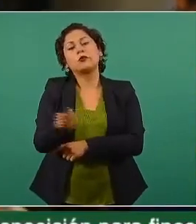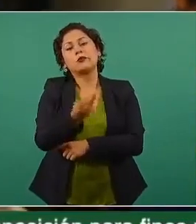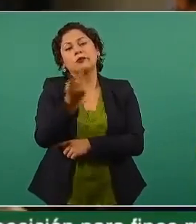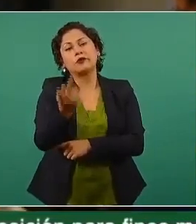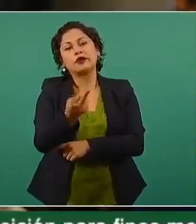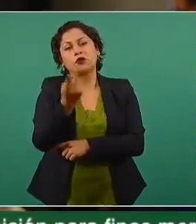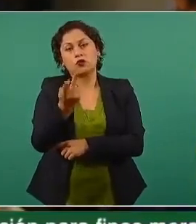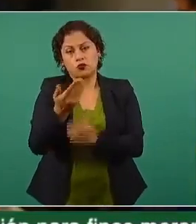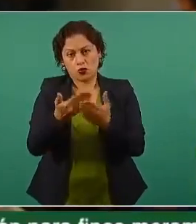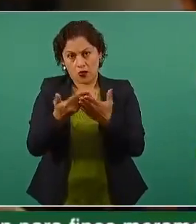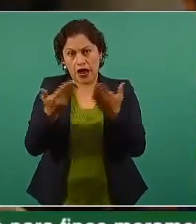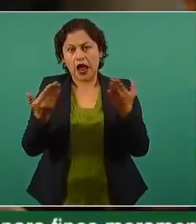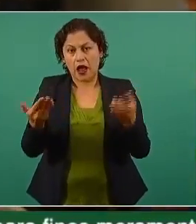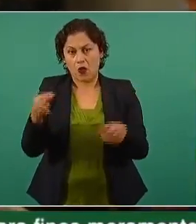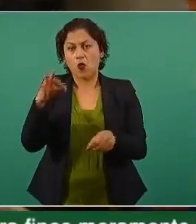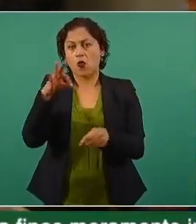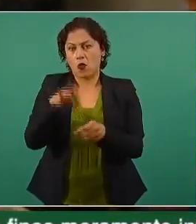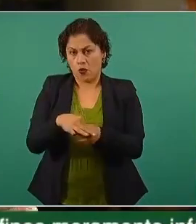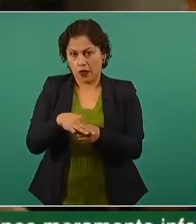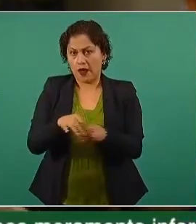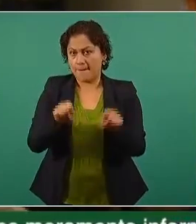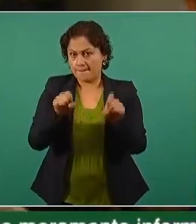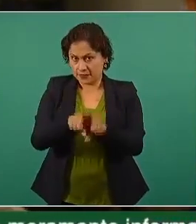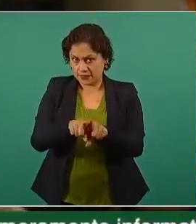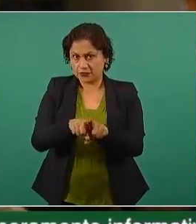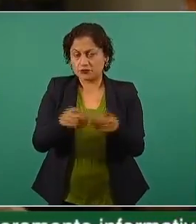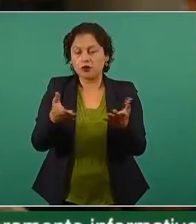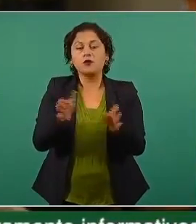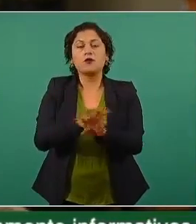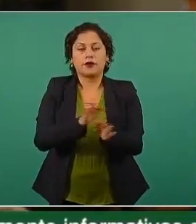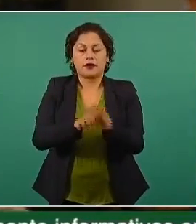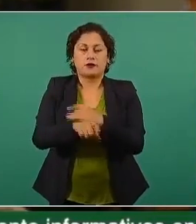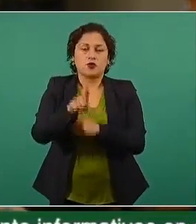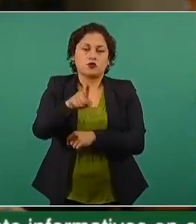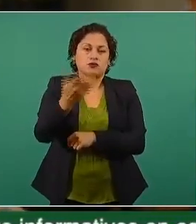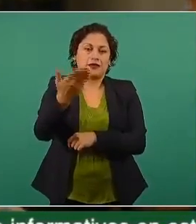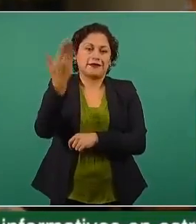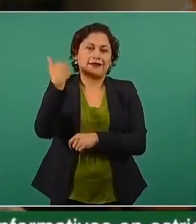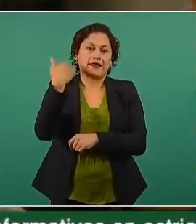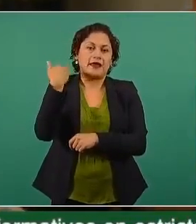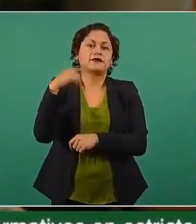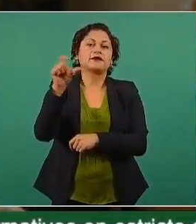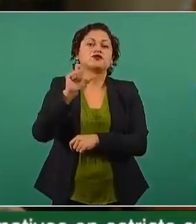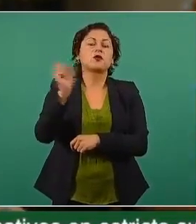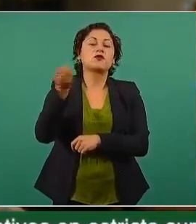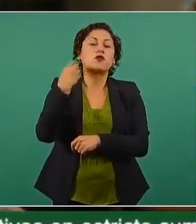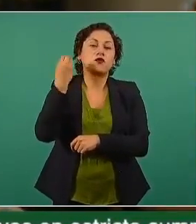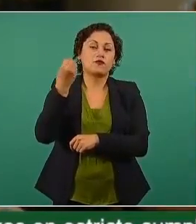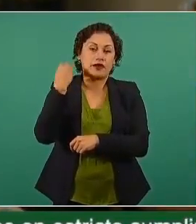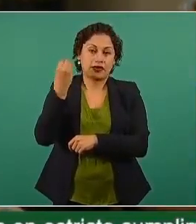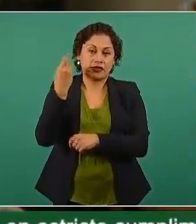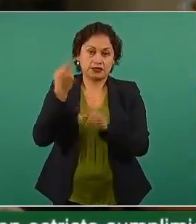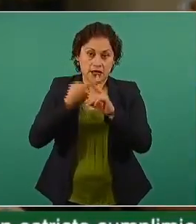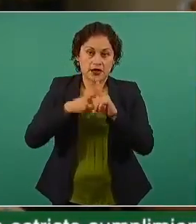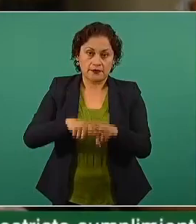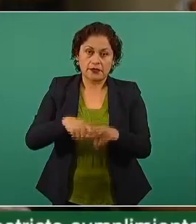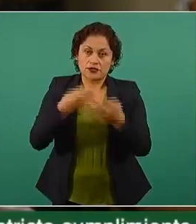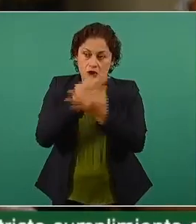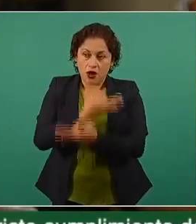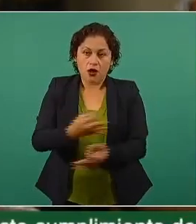marco electoral. Si bien el comentario que usted empleó al principio de la conferencia, pero creo que es